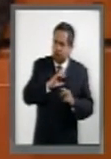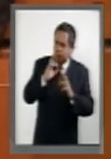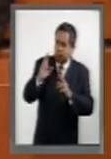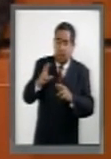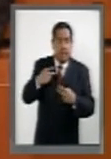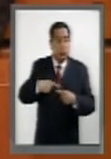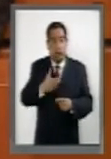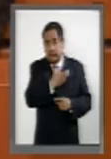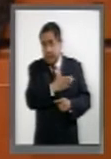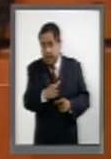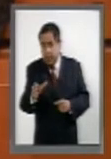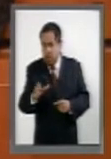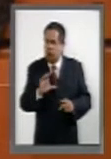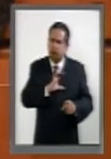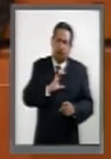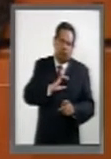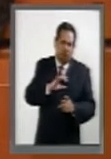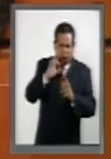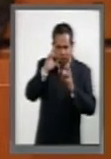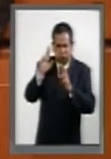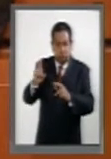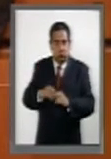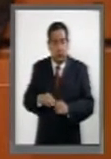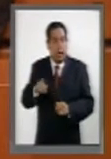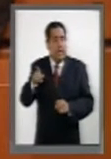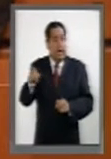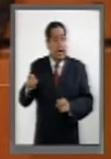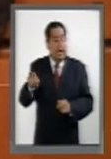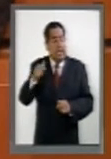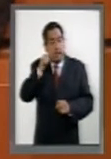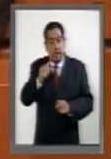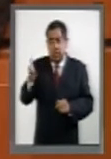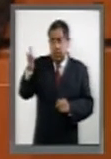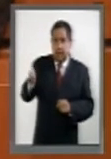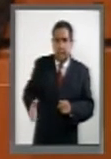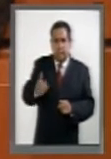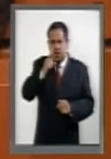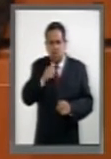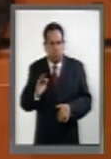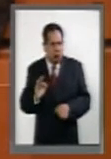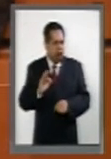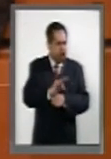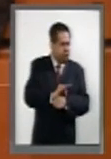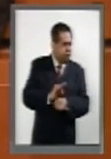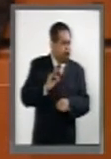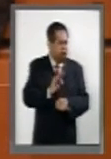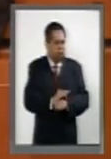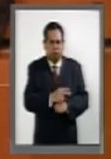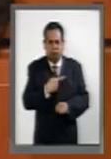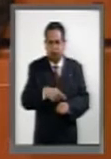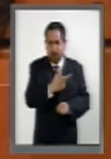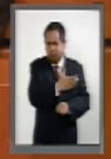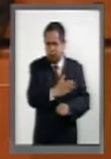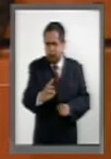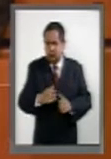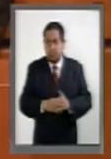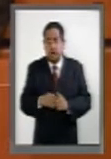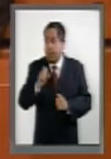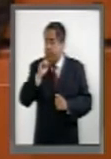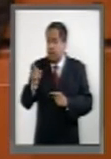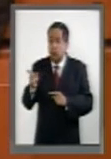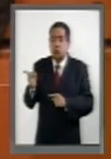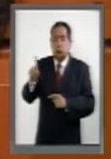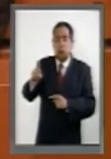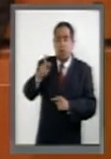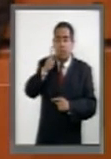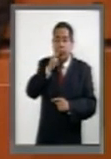campo, siempre que tuvo oportunidad, él abogó por ellos. Así lo hizo también su señor padre,